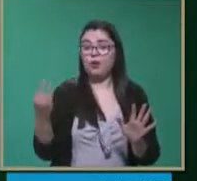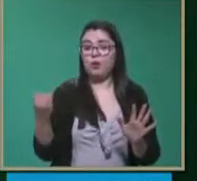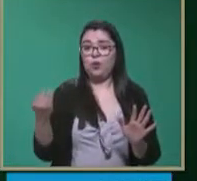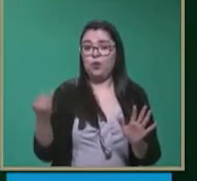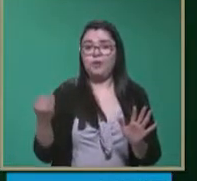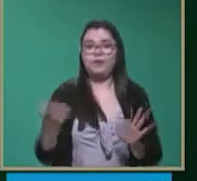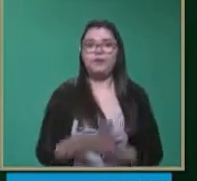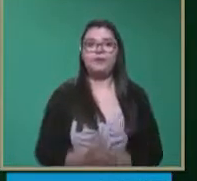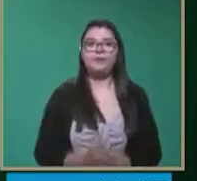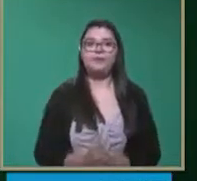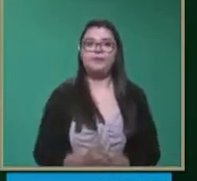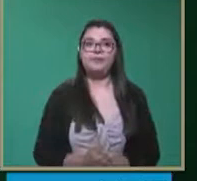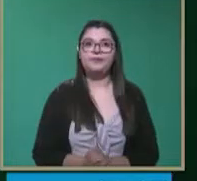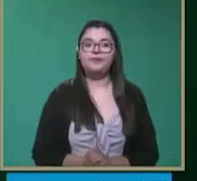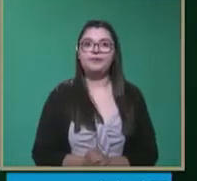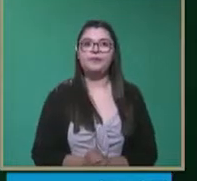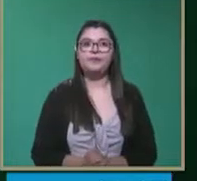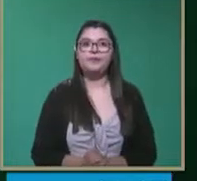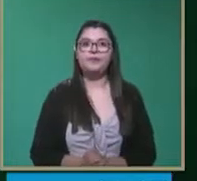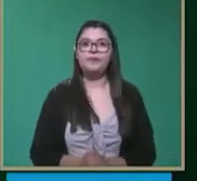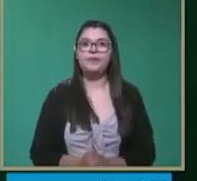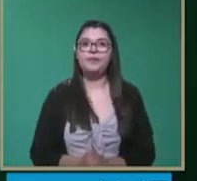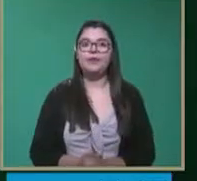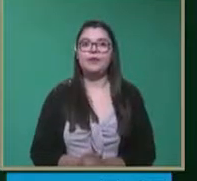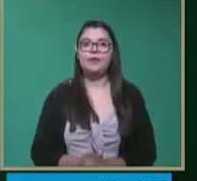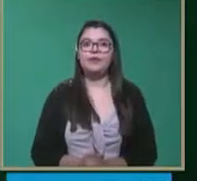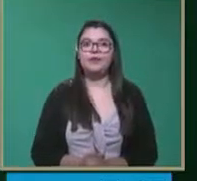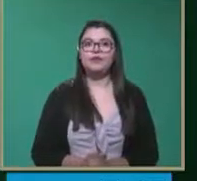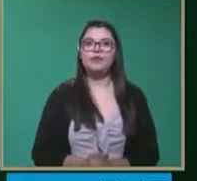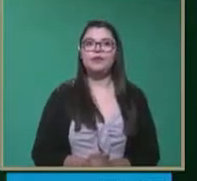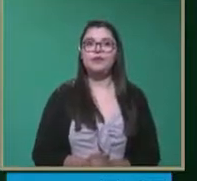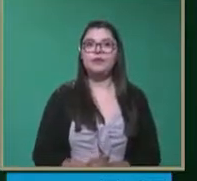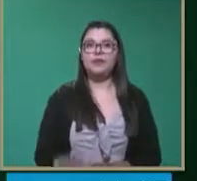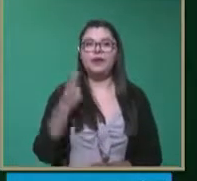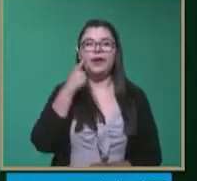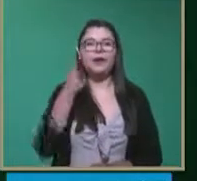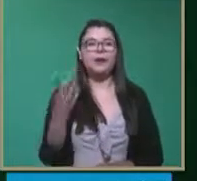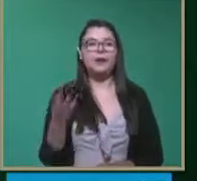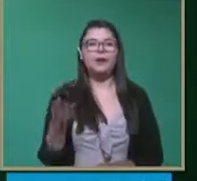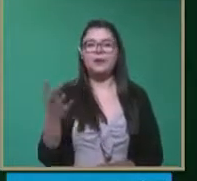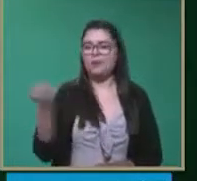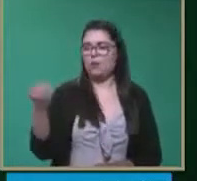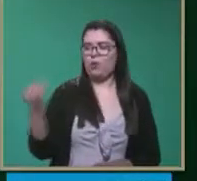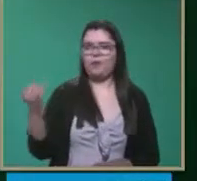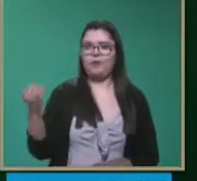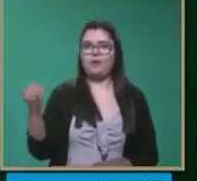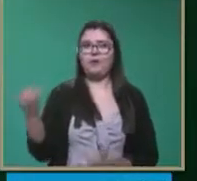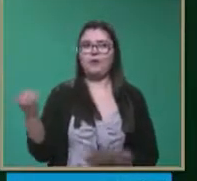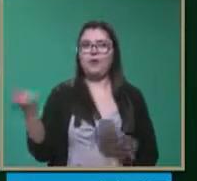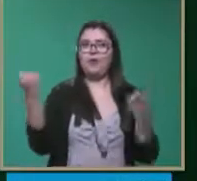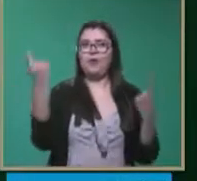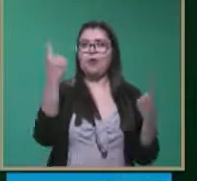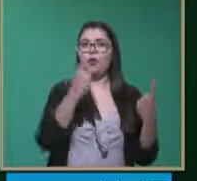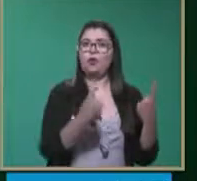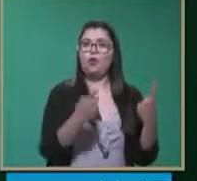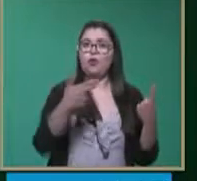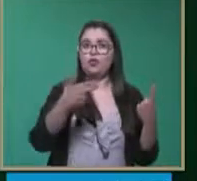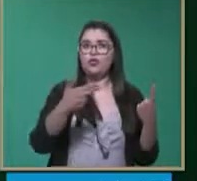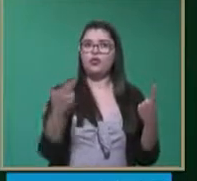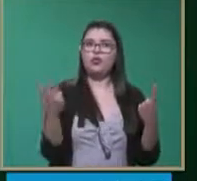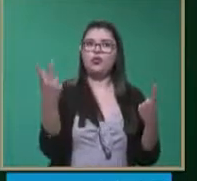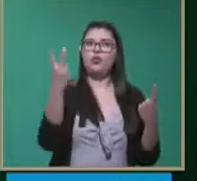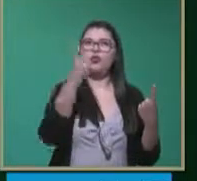si se regresó, ¿cuántos saltos se regresó para llegar al 5? Vamos a ver. A ver, contamos. 1,